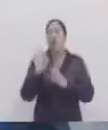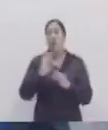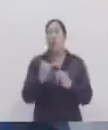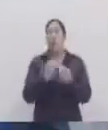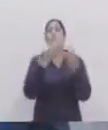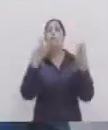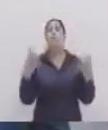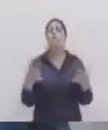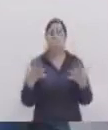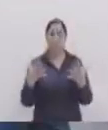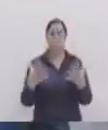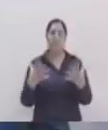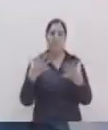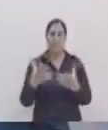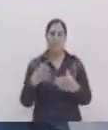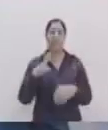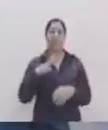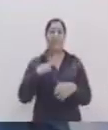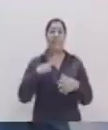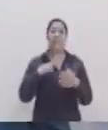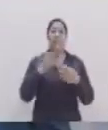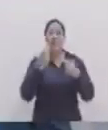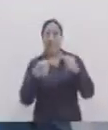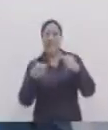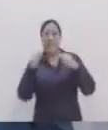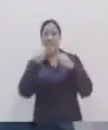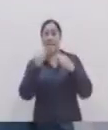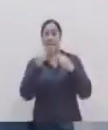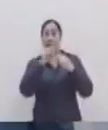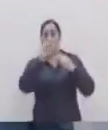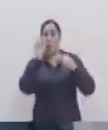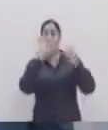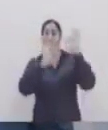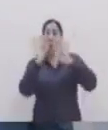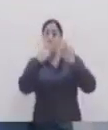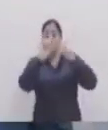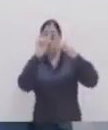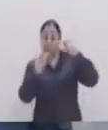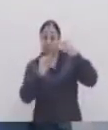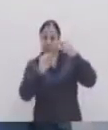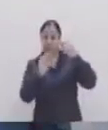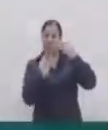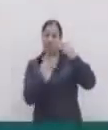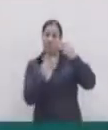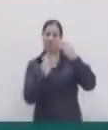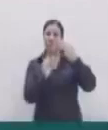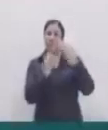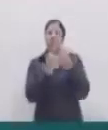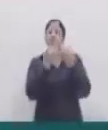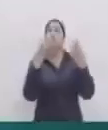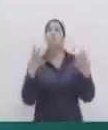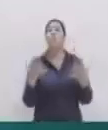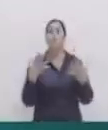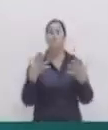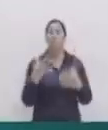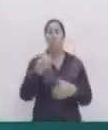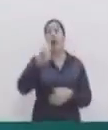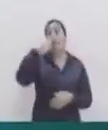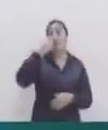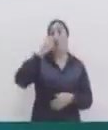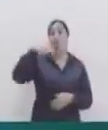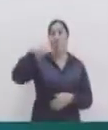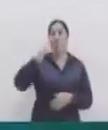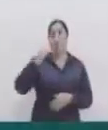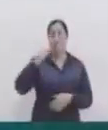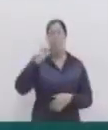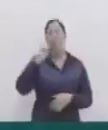números que aparecen como subíndice son la cantidad de átomos que existen por fórmula. Ajá.